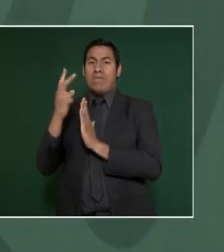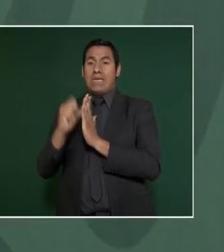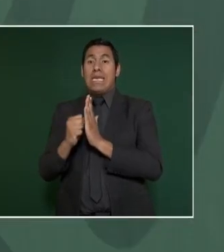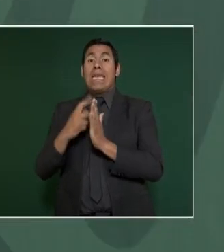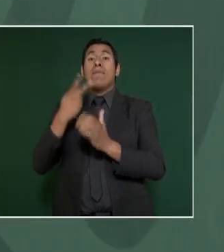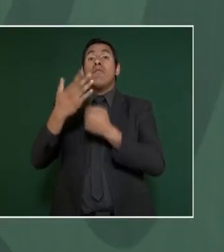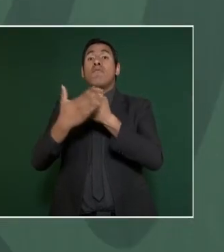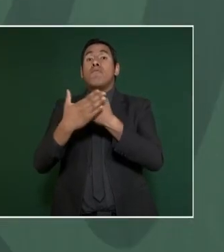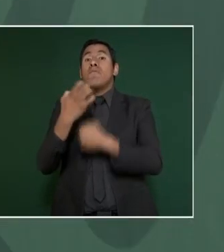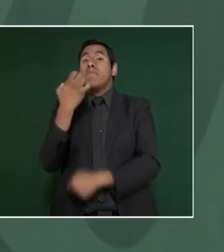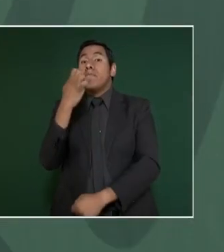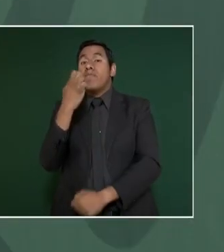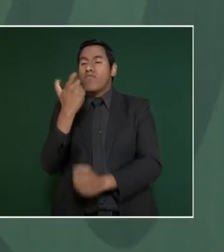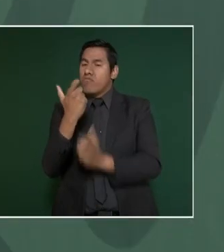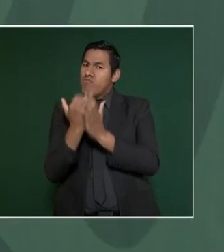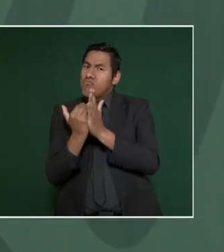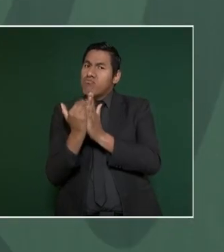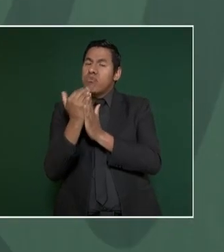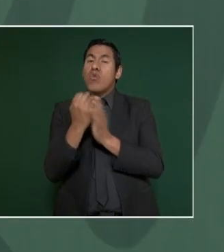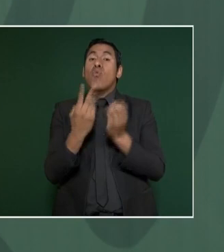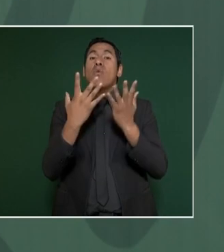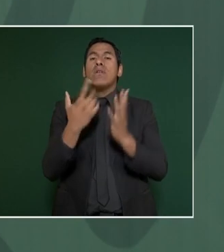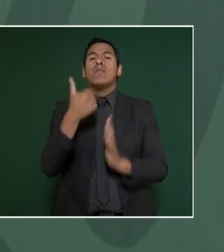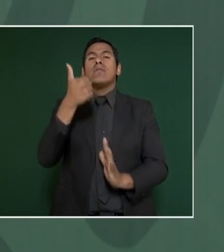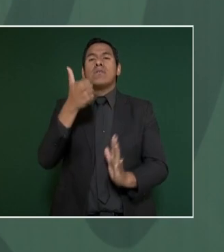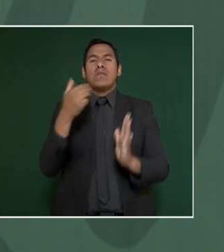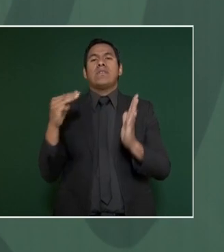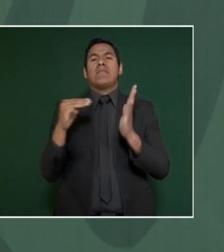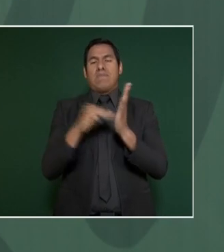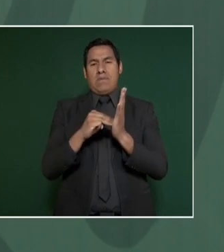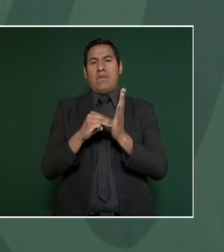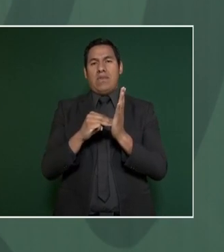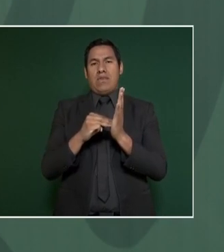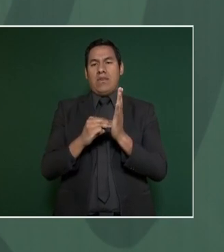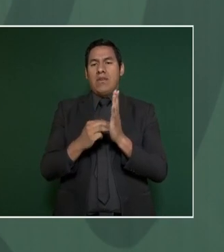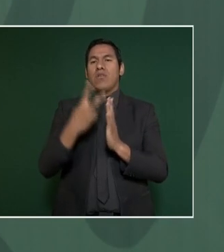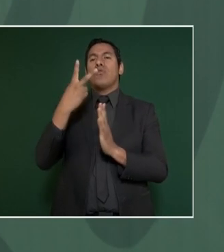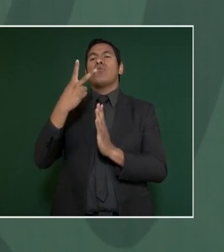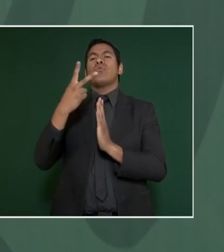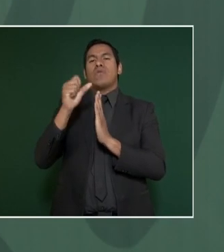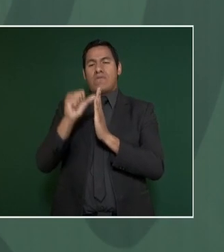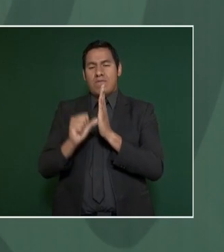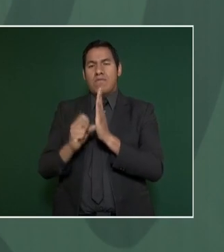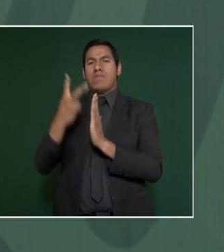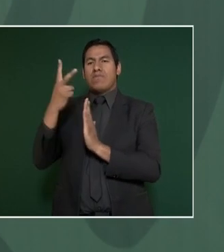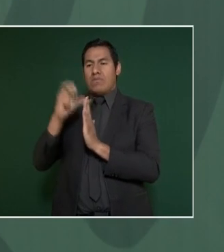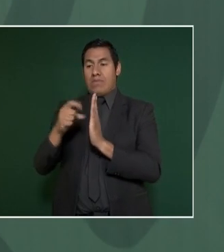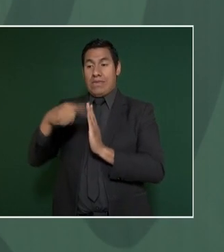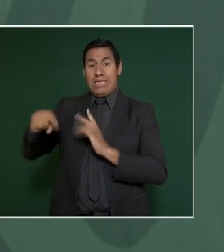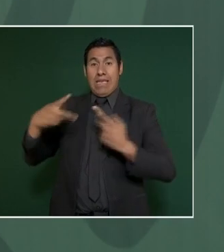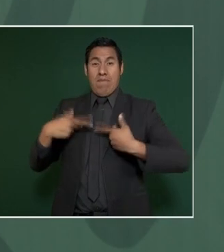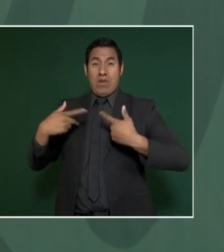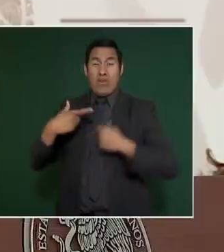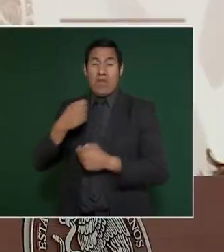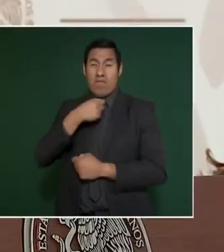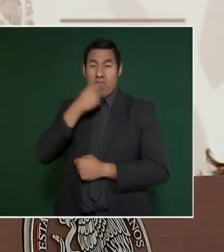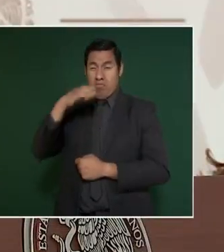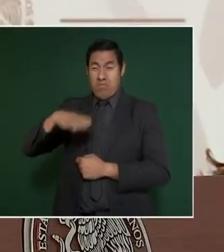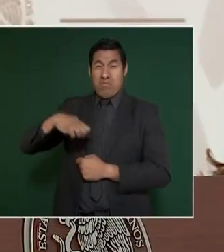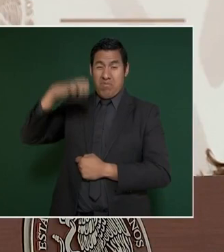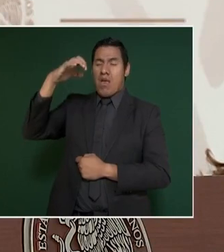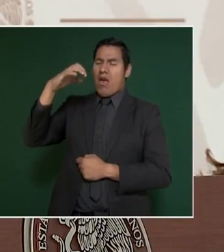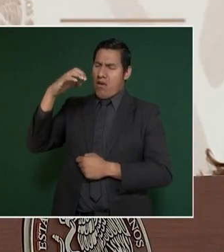a 6000 bimestrales para adultos mayores